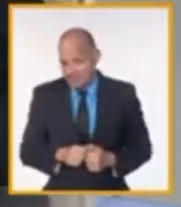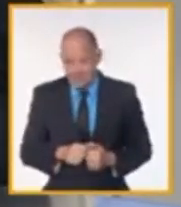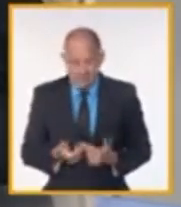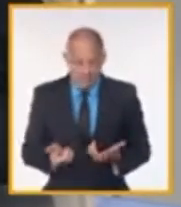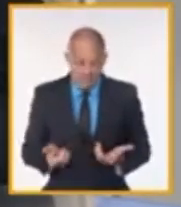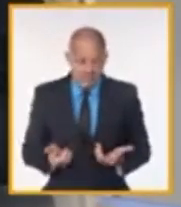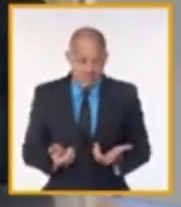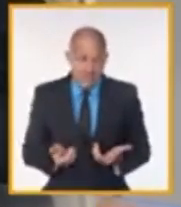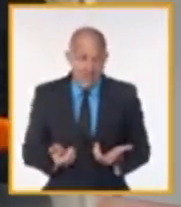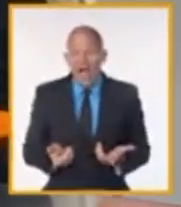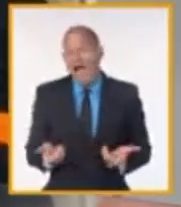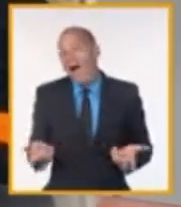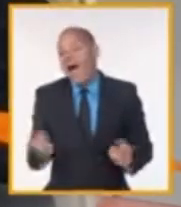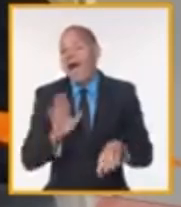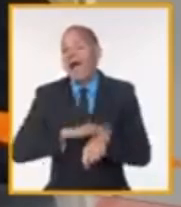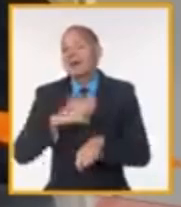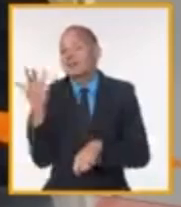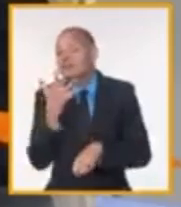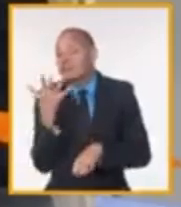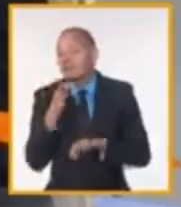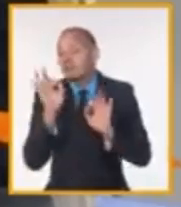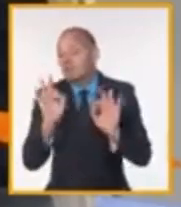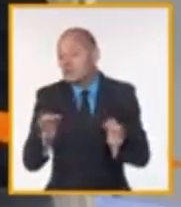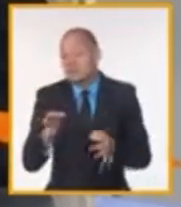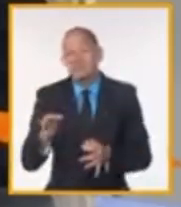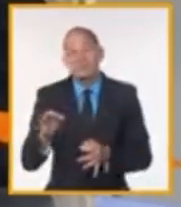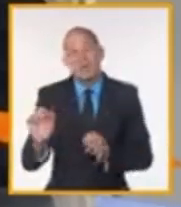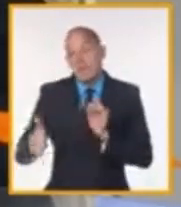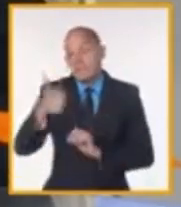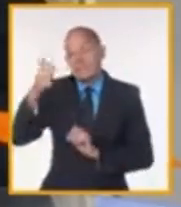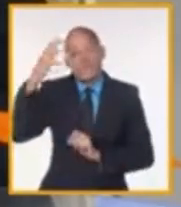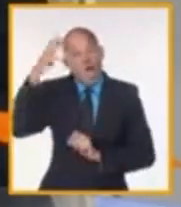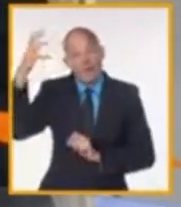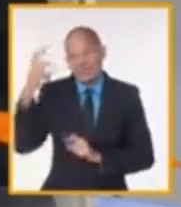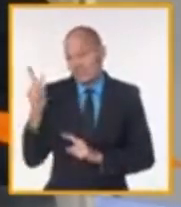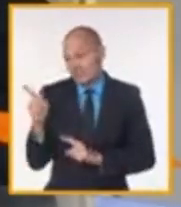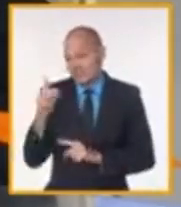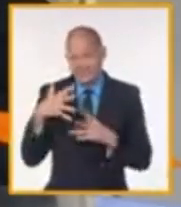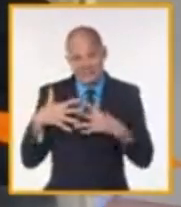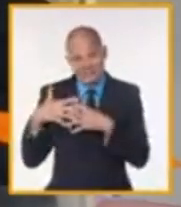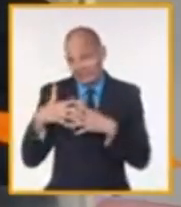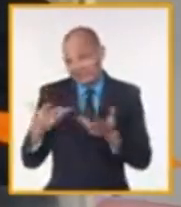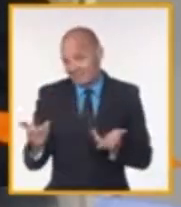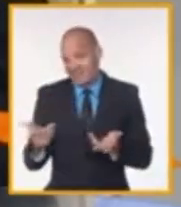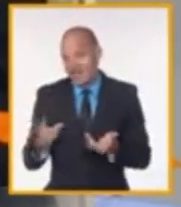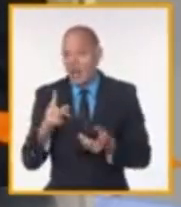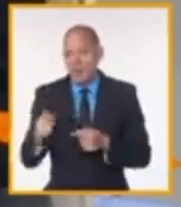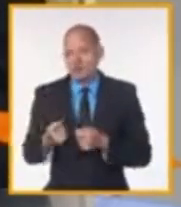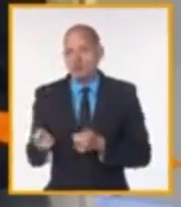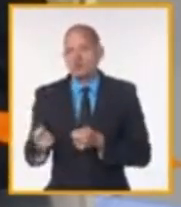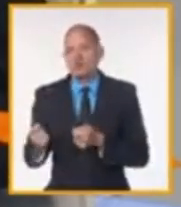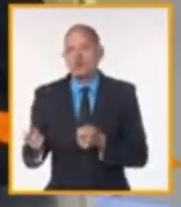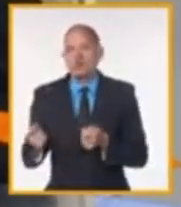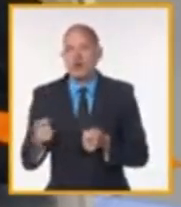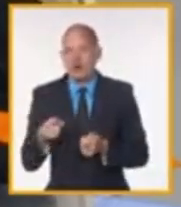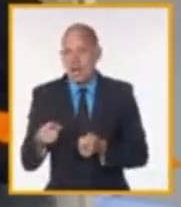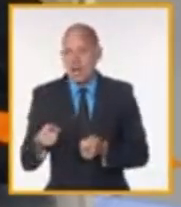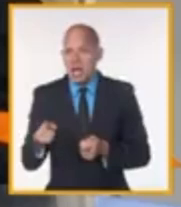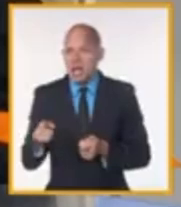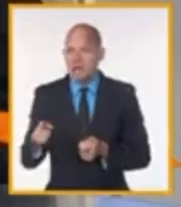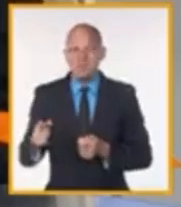monstruos no para decirlo de alguna manera y después se les va de la mano Eh celink está claro que fue